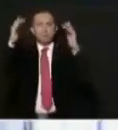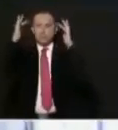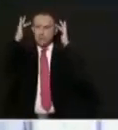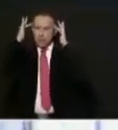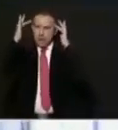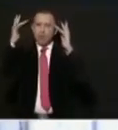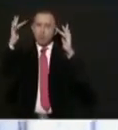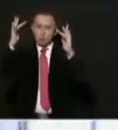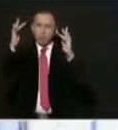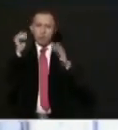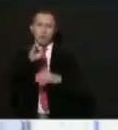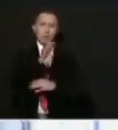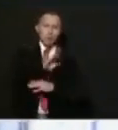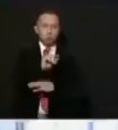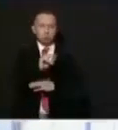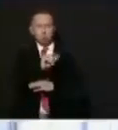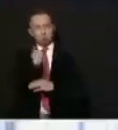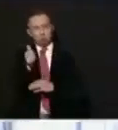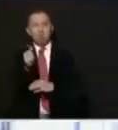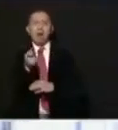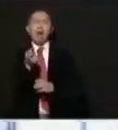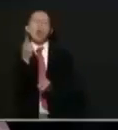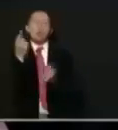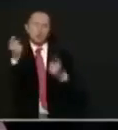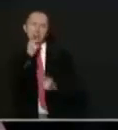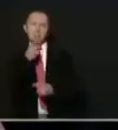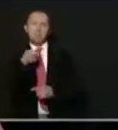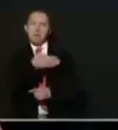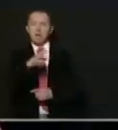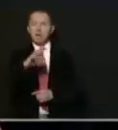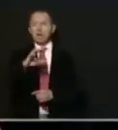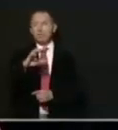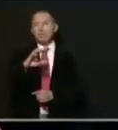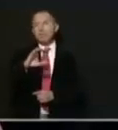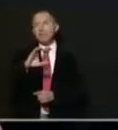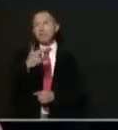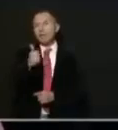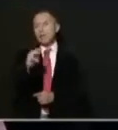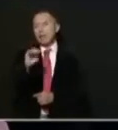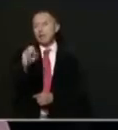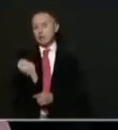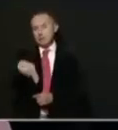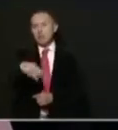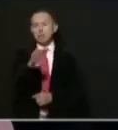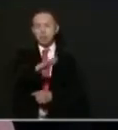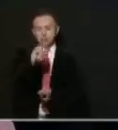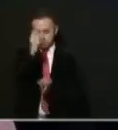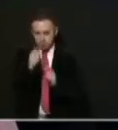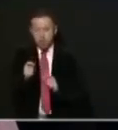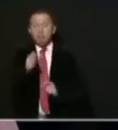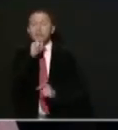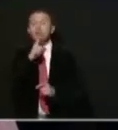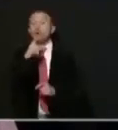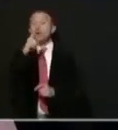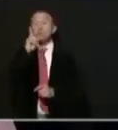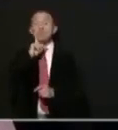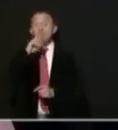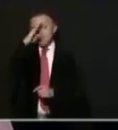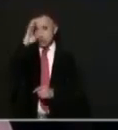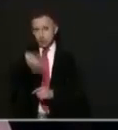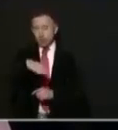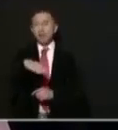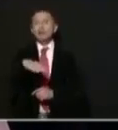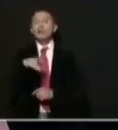algunos contextos se les nombra también como chamanes. Es una realidad. Participan la señora María de Lourdes Jiménez Liera, que es